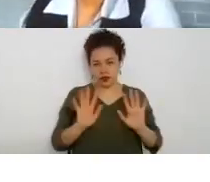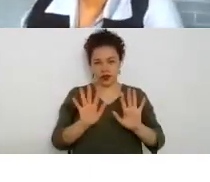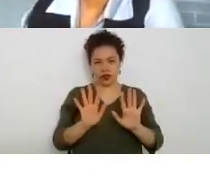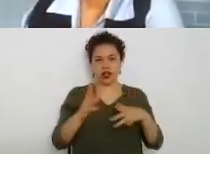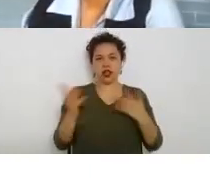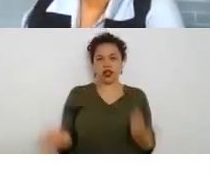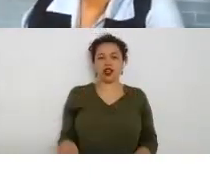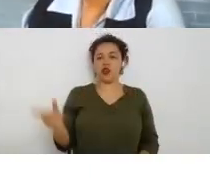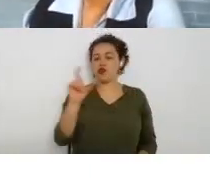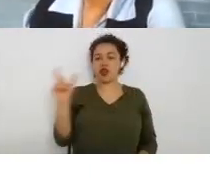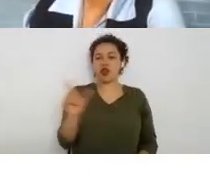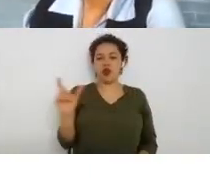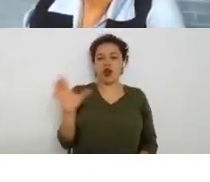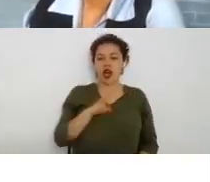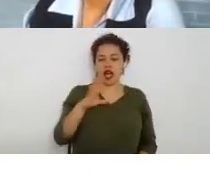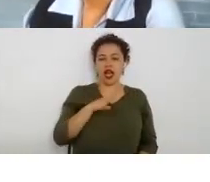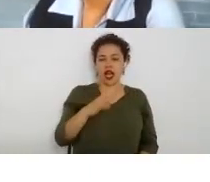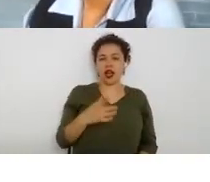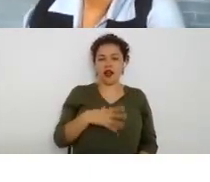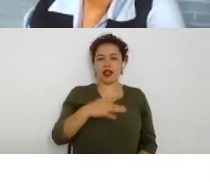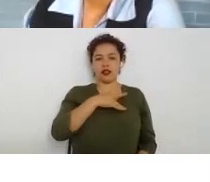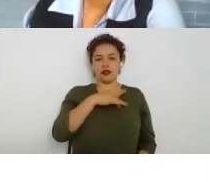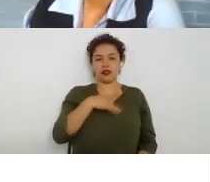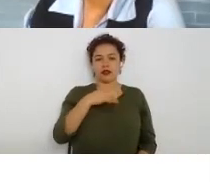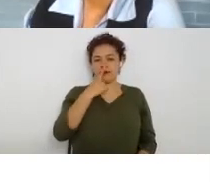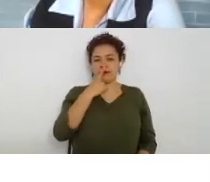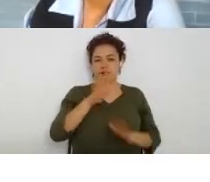en un caso de un paro cardiorrespiratorio?